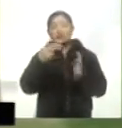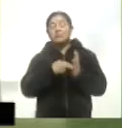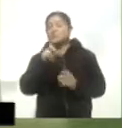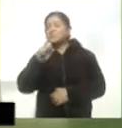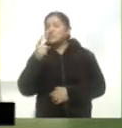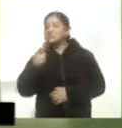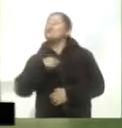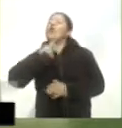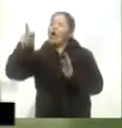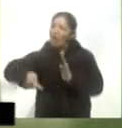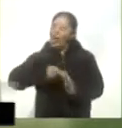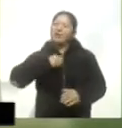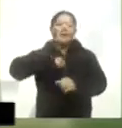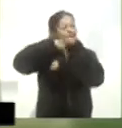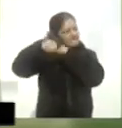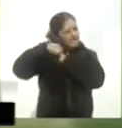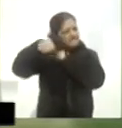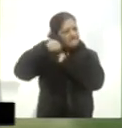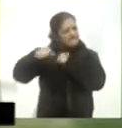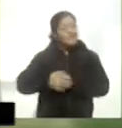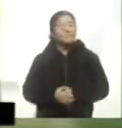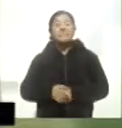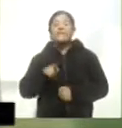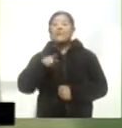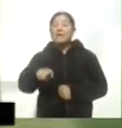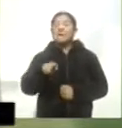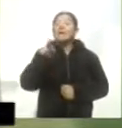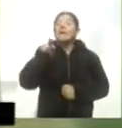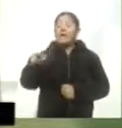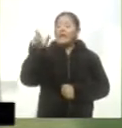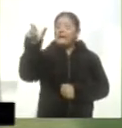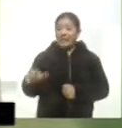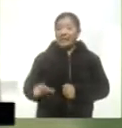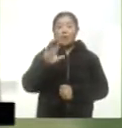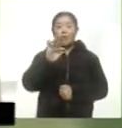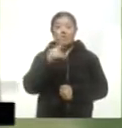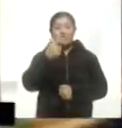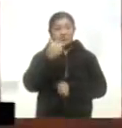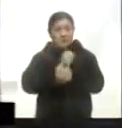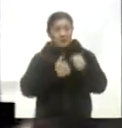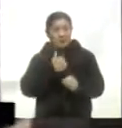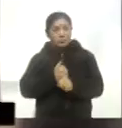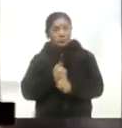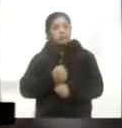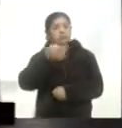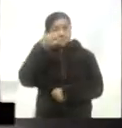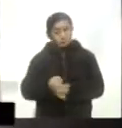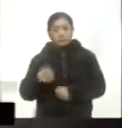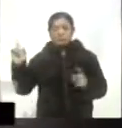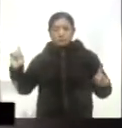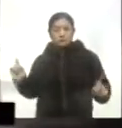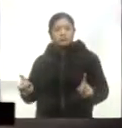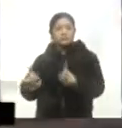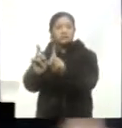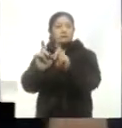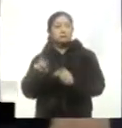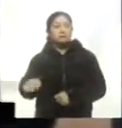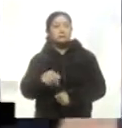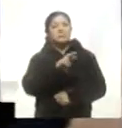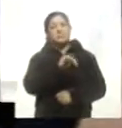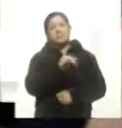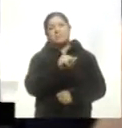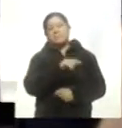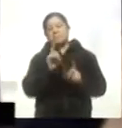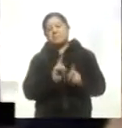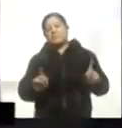2021. La novedad es que el pugilista de 47 años vuelve con un combate oficial, ante rival por definir, y no en una